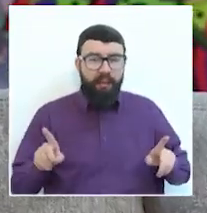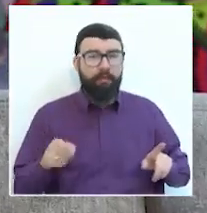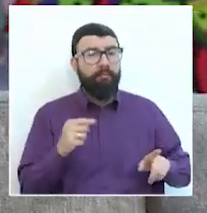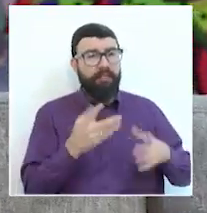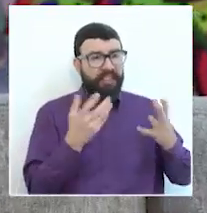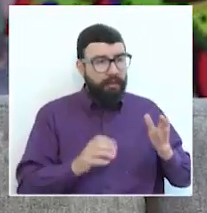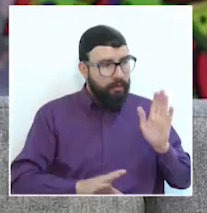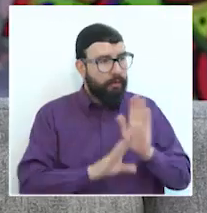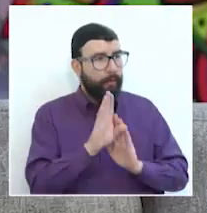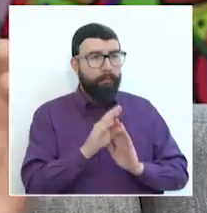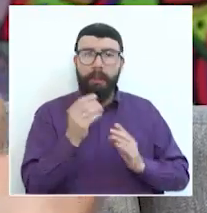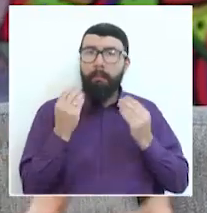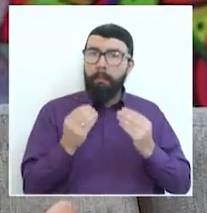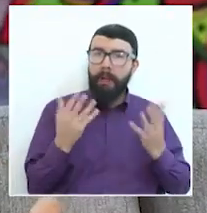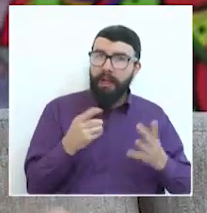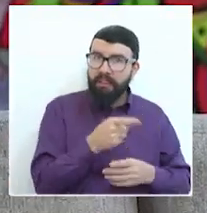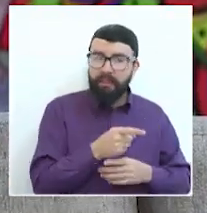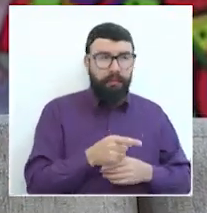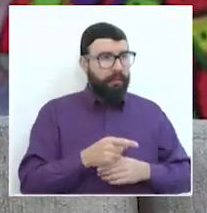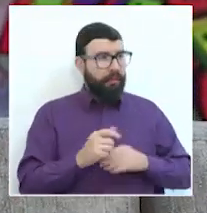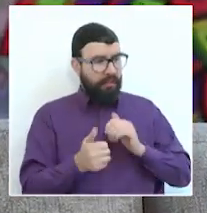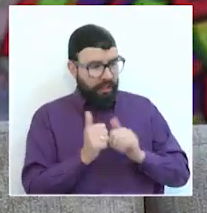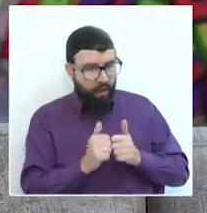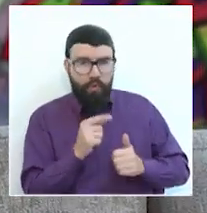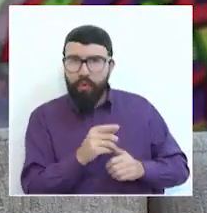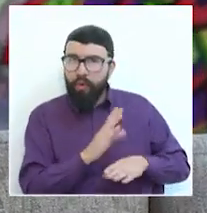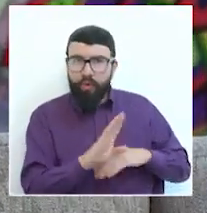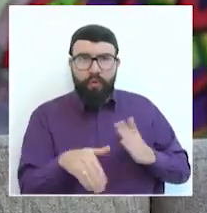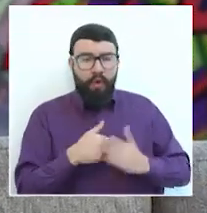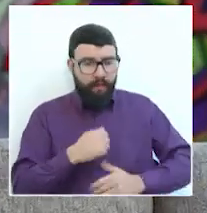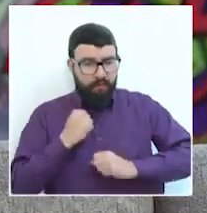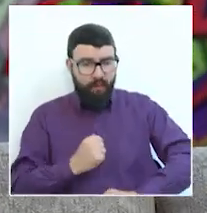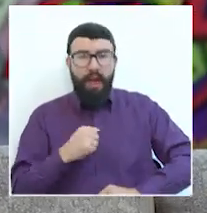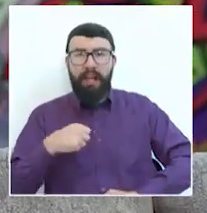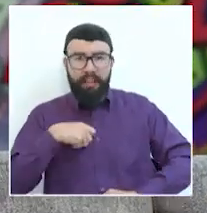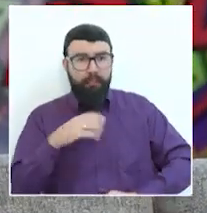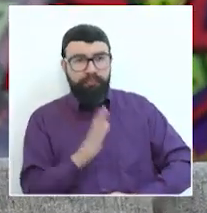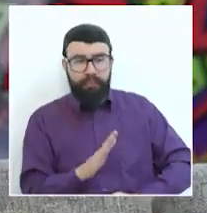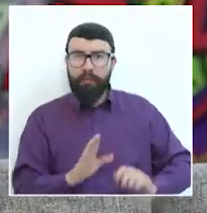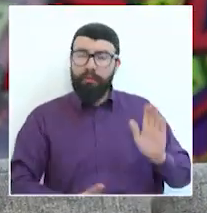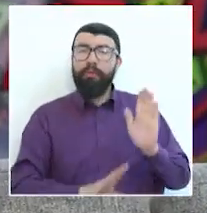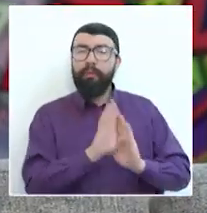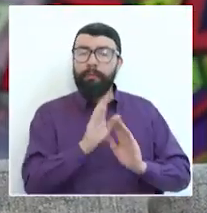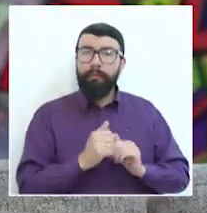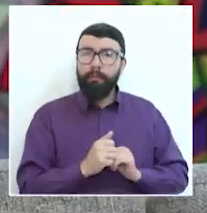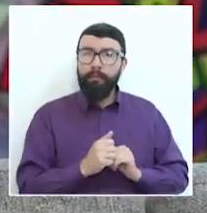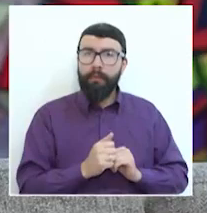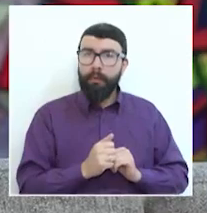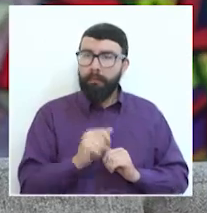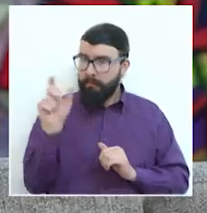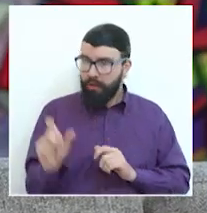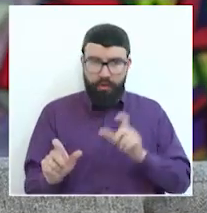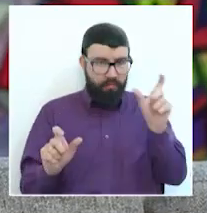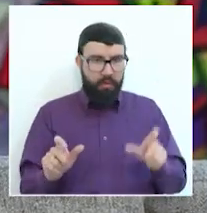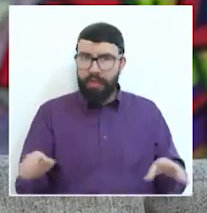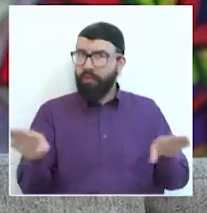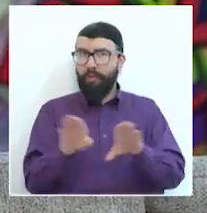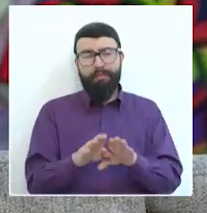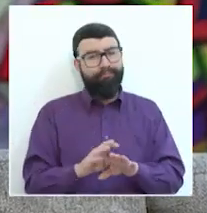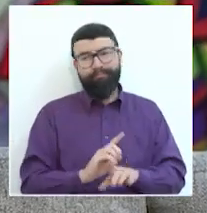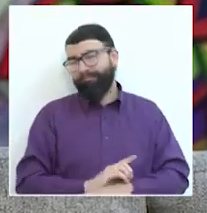con el fin de desarrollar todas las capacidades físicas que nosotros tenemos, ¿cierto? no hay dos personas iguales